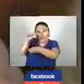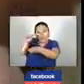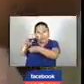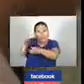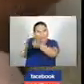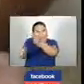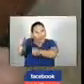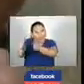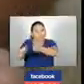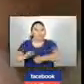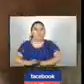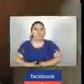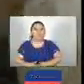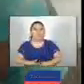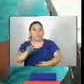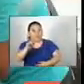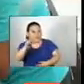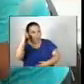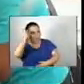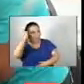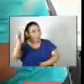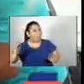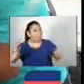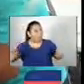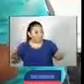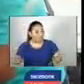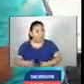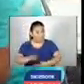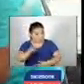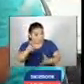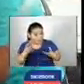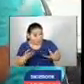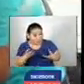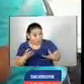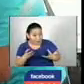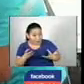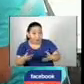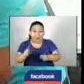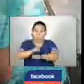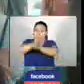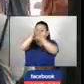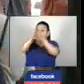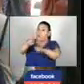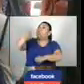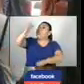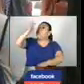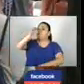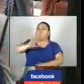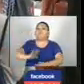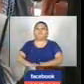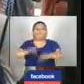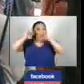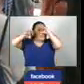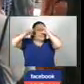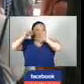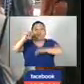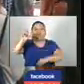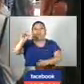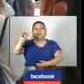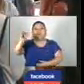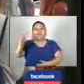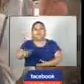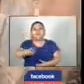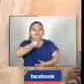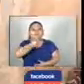esta leche. ¿Qué opina usted? ¿Se anima a desayunar así? Con imágenes de Juan